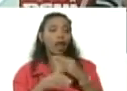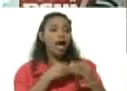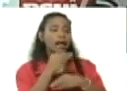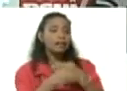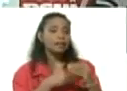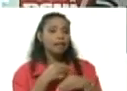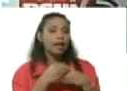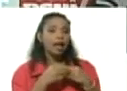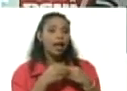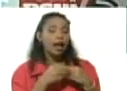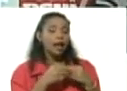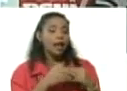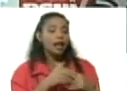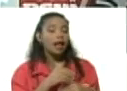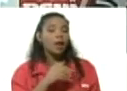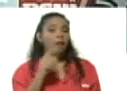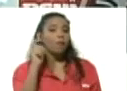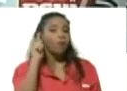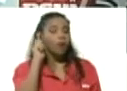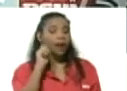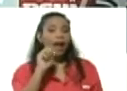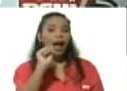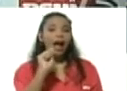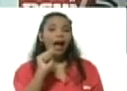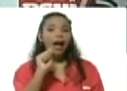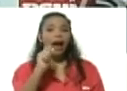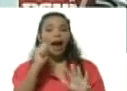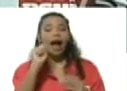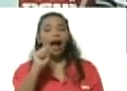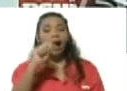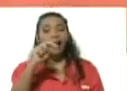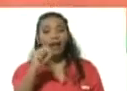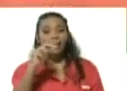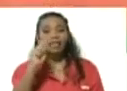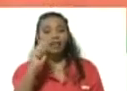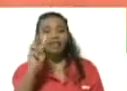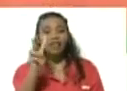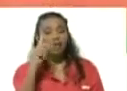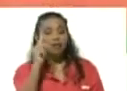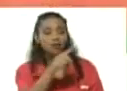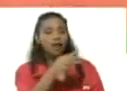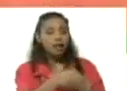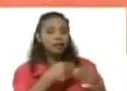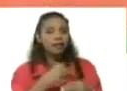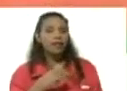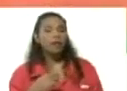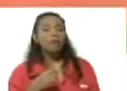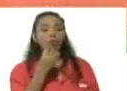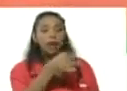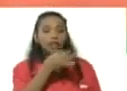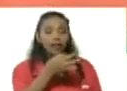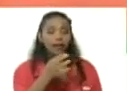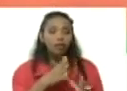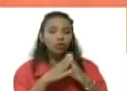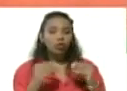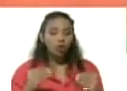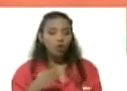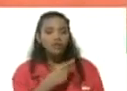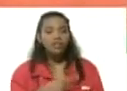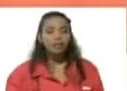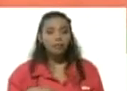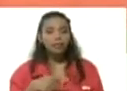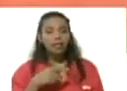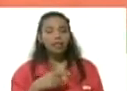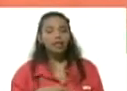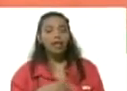realiza Liliana Martínez por ANTV. Buenas tardes, vicepresidente. Buenas tardes a todos los miembros de la Junta Directiva. A